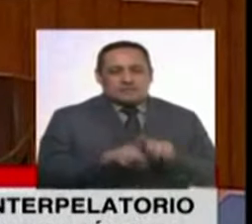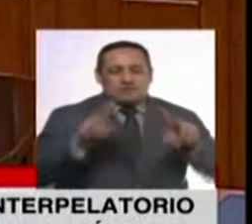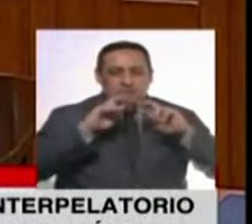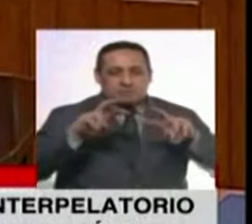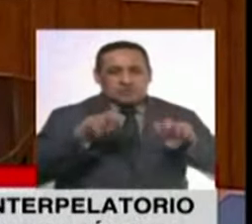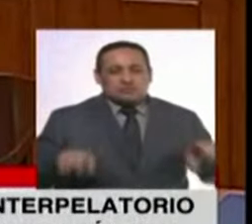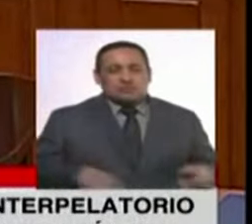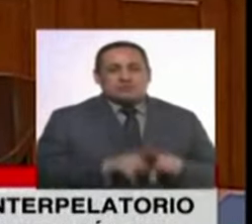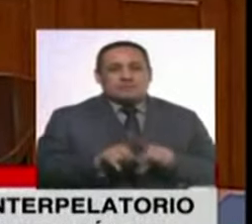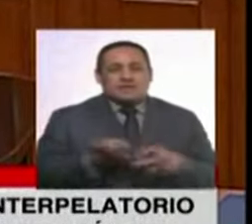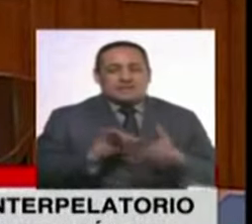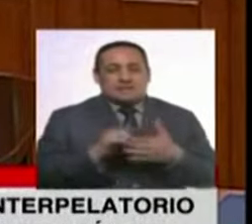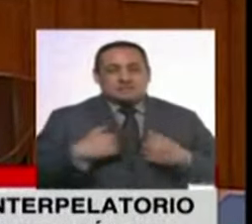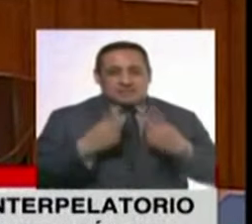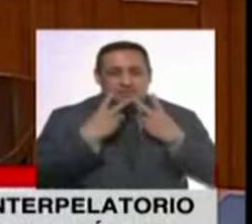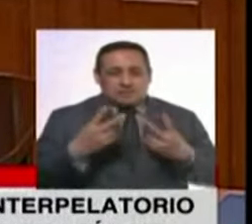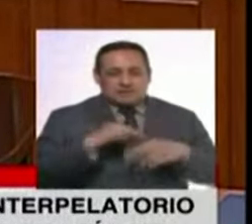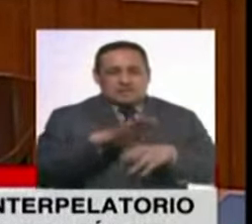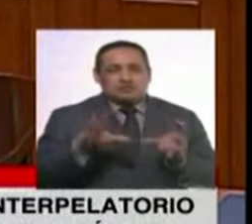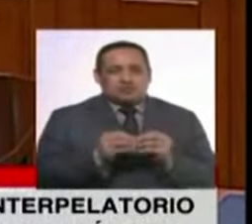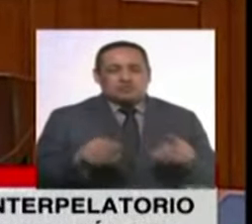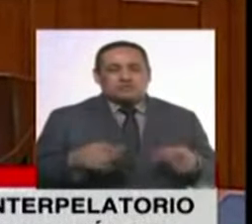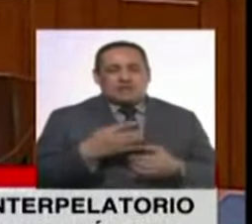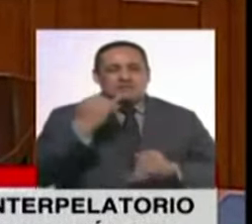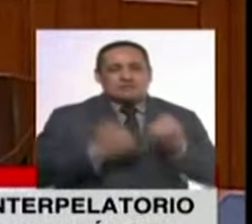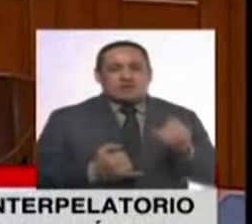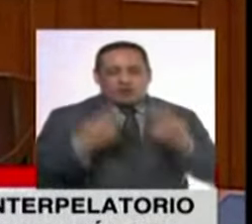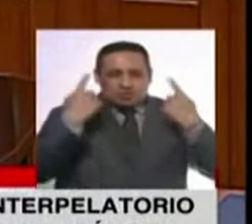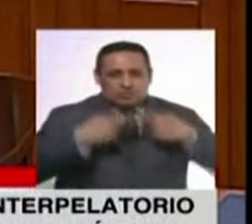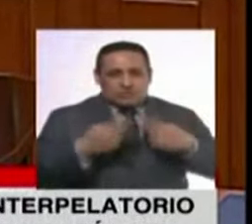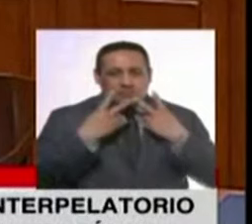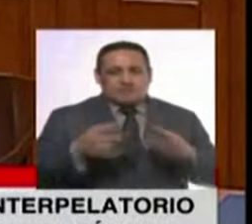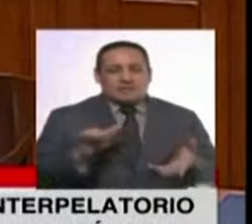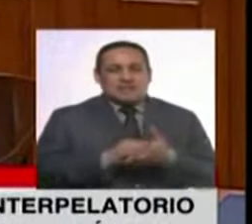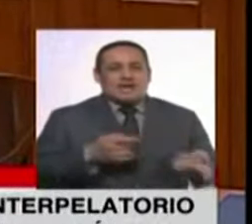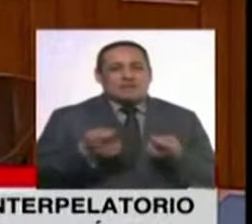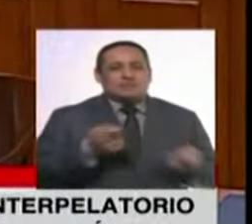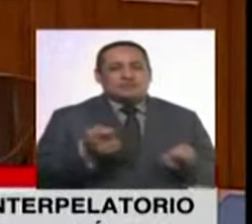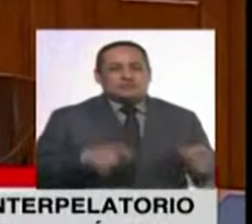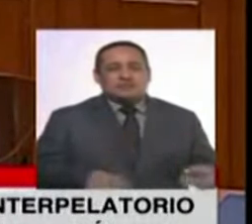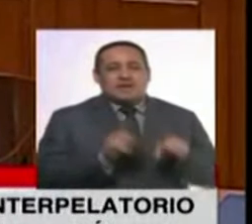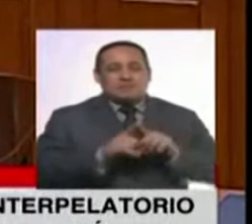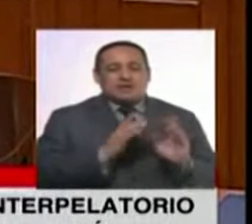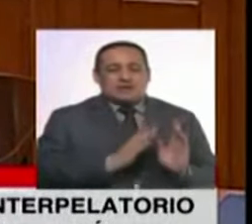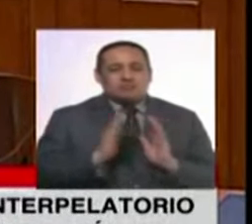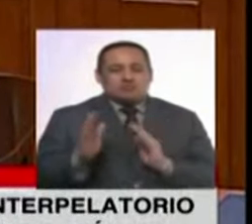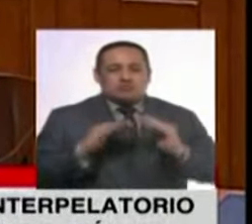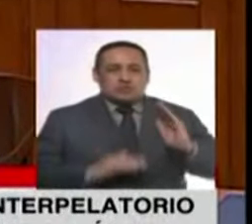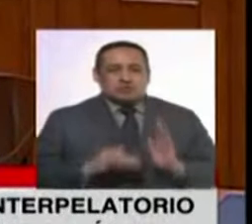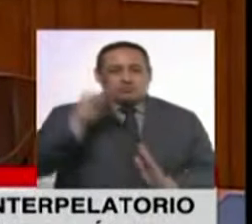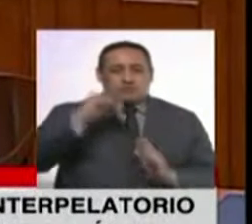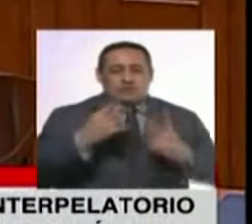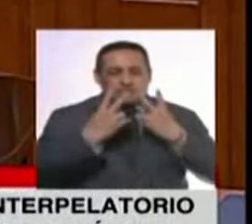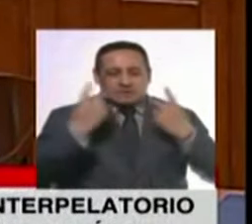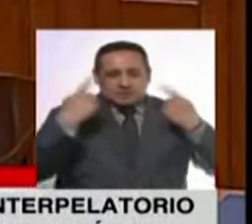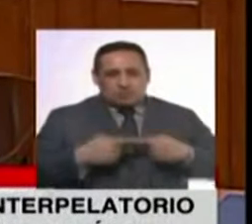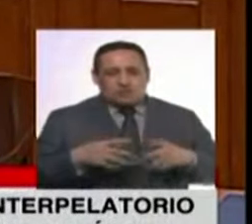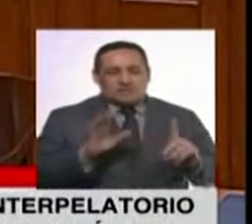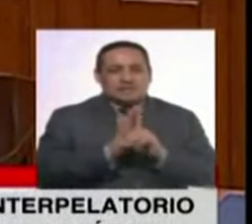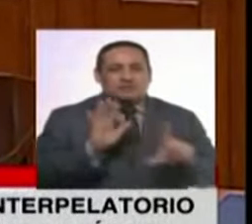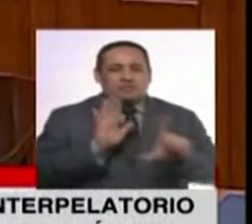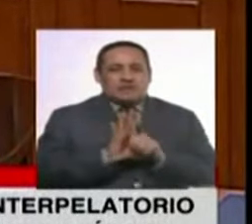investigación producto de ella ha concluido que administrativamente el proceso de ascenso se llevó de acuerdo al